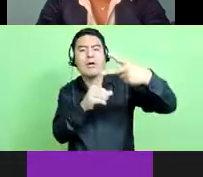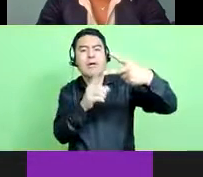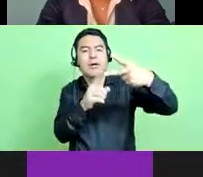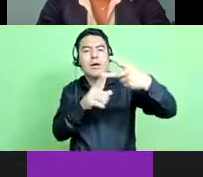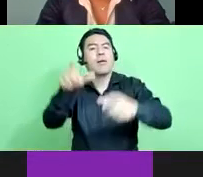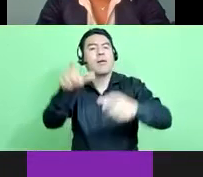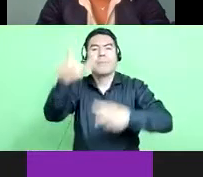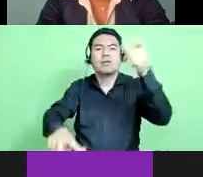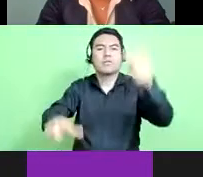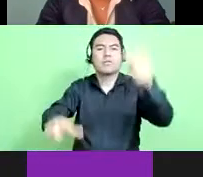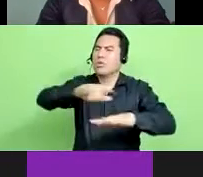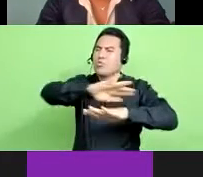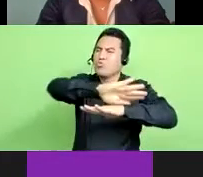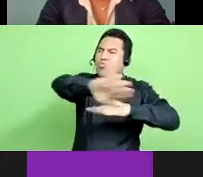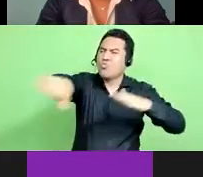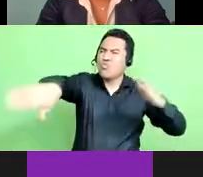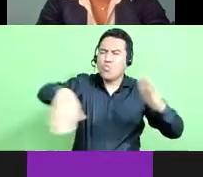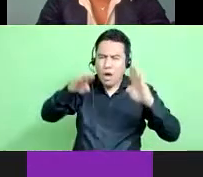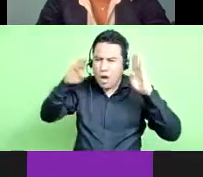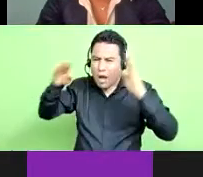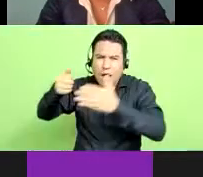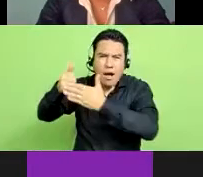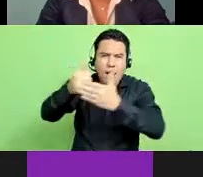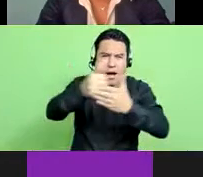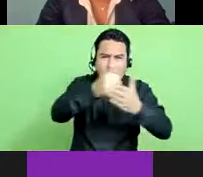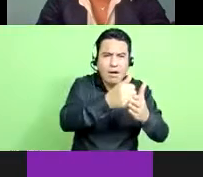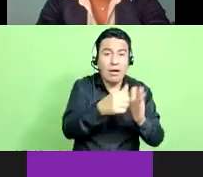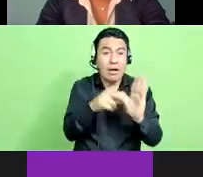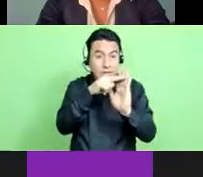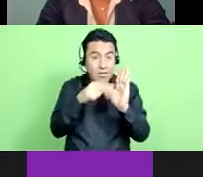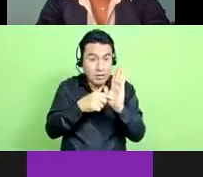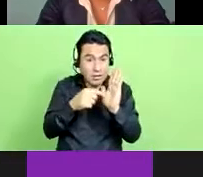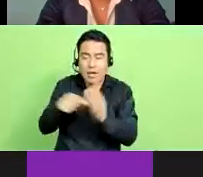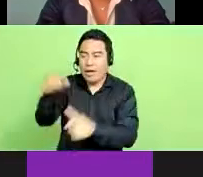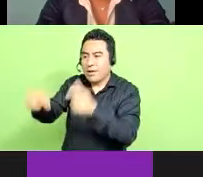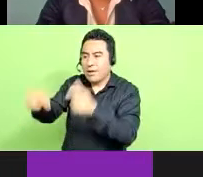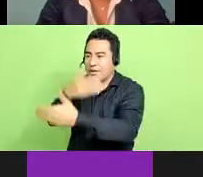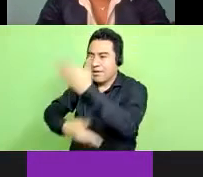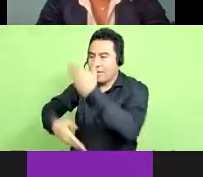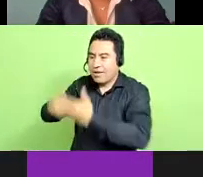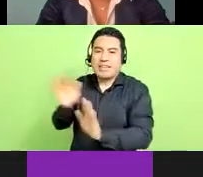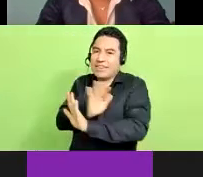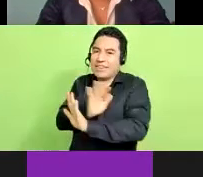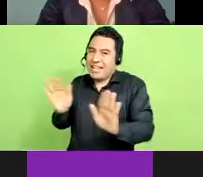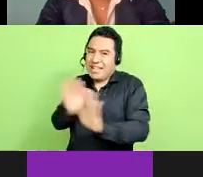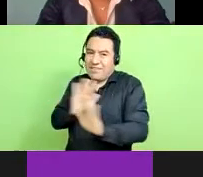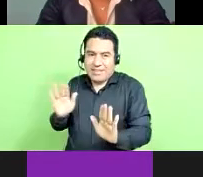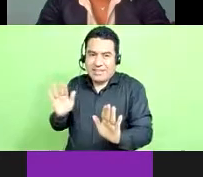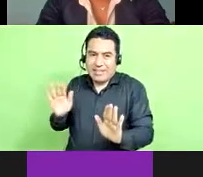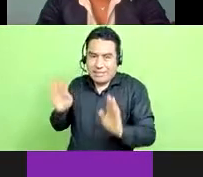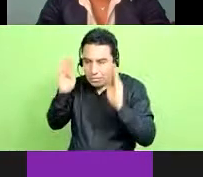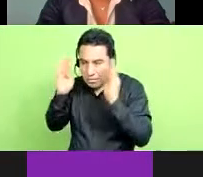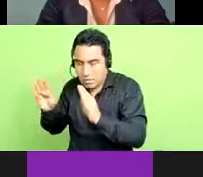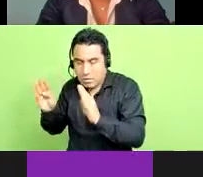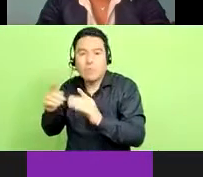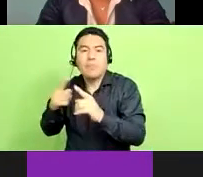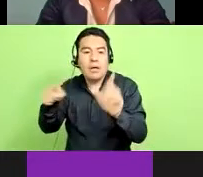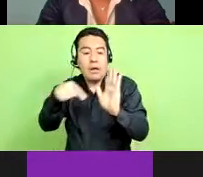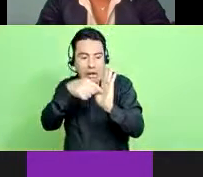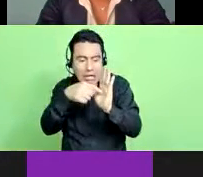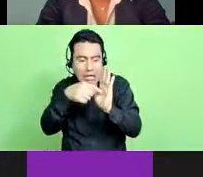personas porque ya no está orientado específicamente a las personas que buscamos en la física sino también algunas recomendaciones